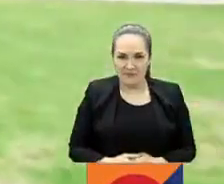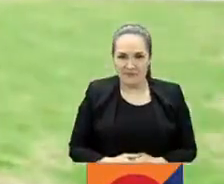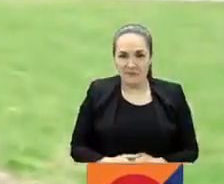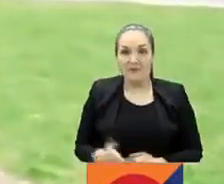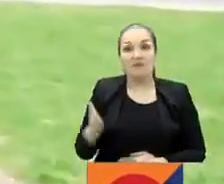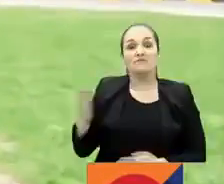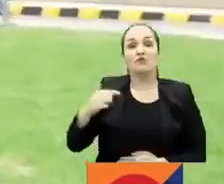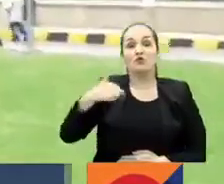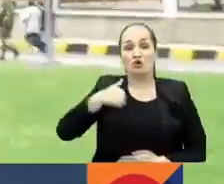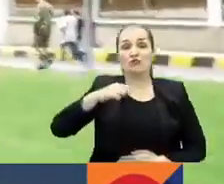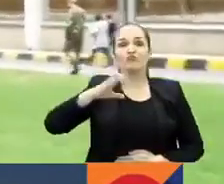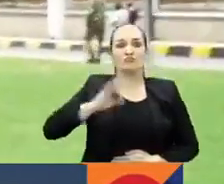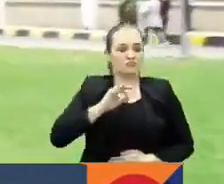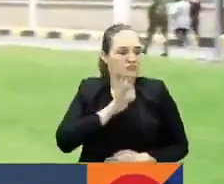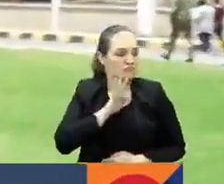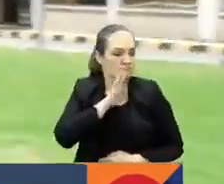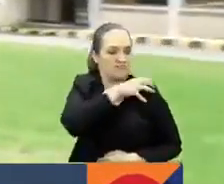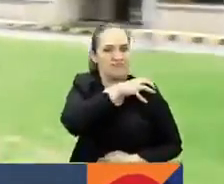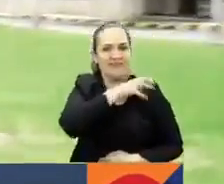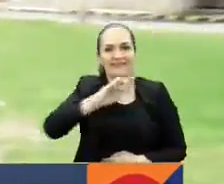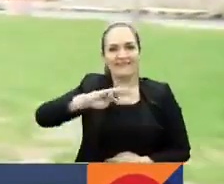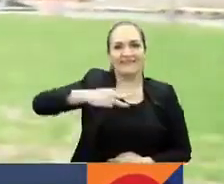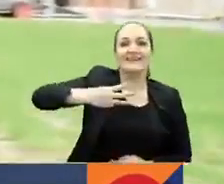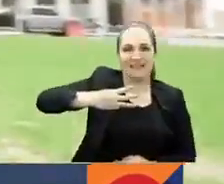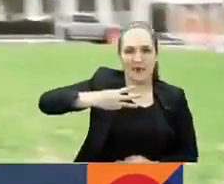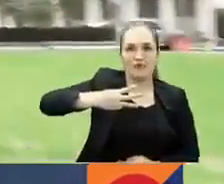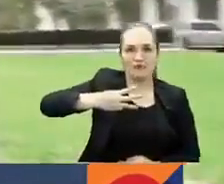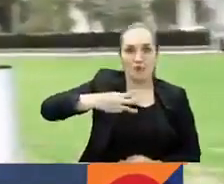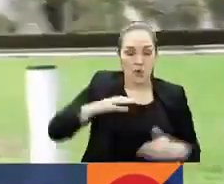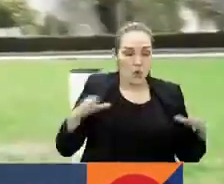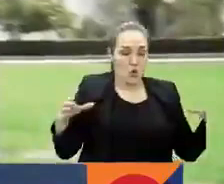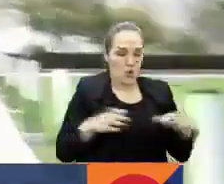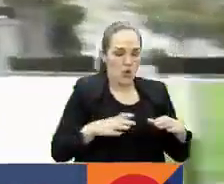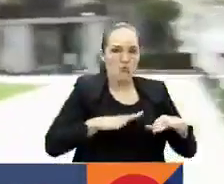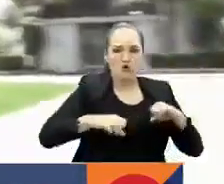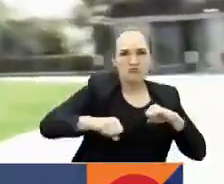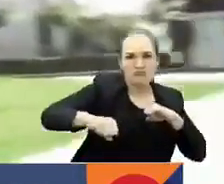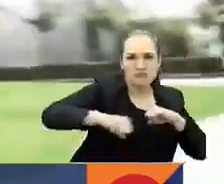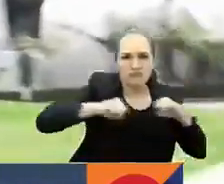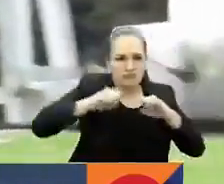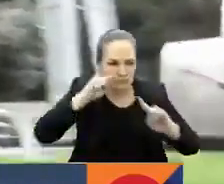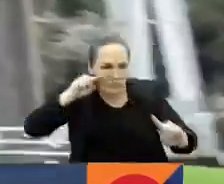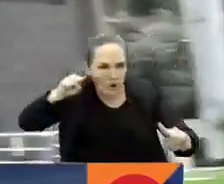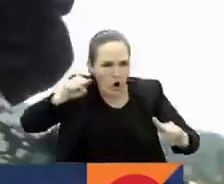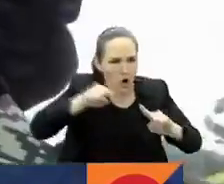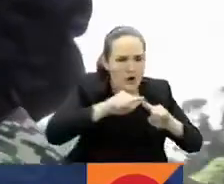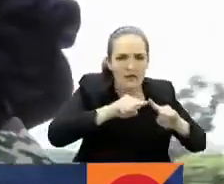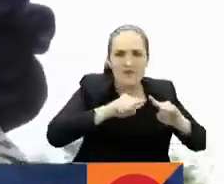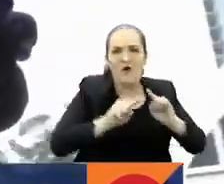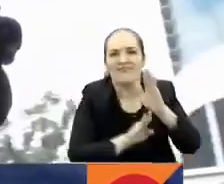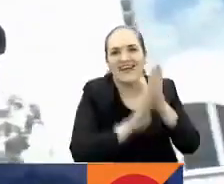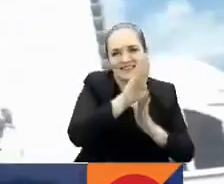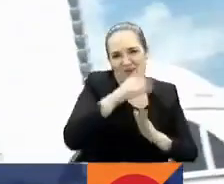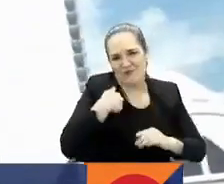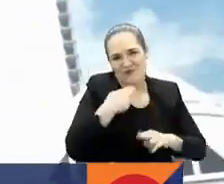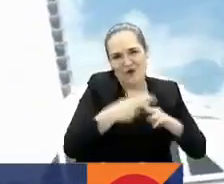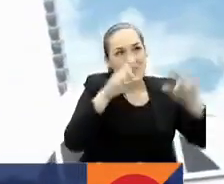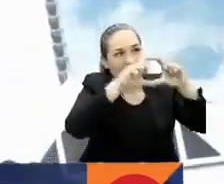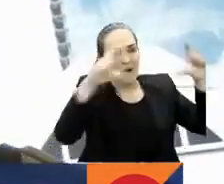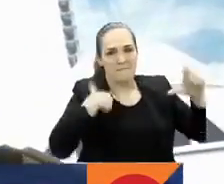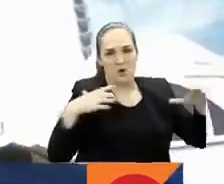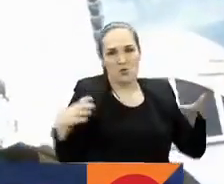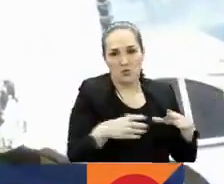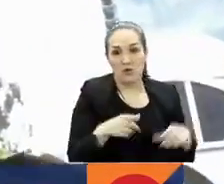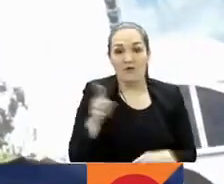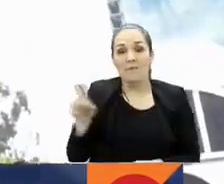cabo tercero. Me encuentro en un batallón de acción integral y desarrollo número uno. Juliet Paola, de